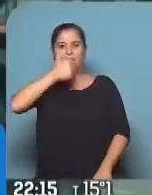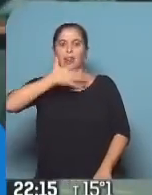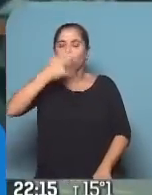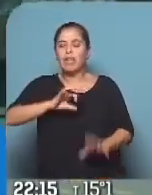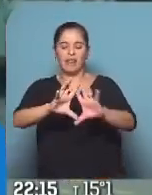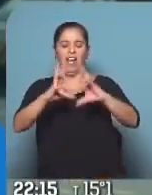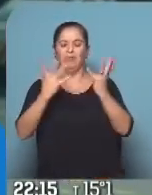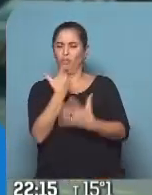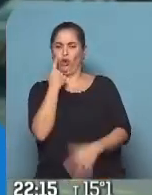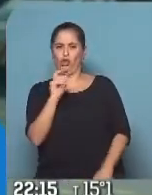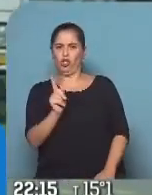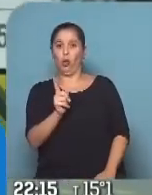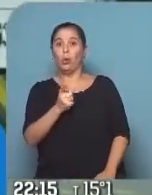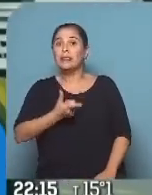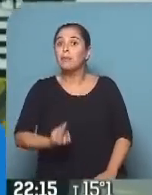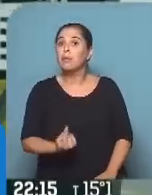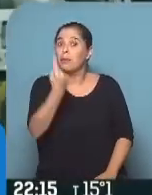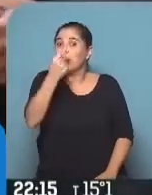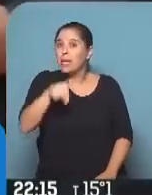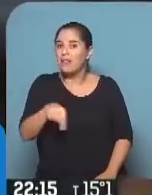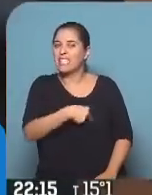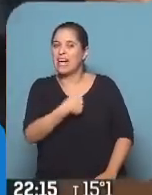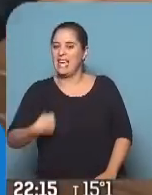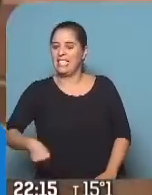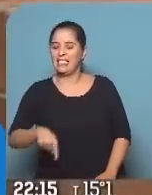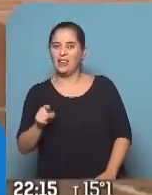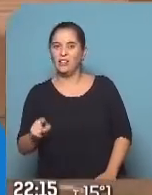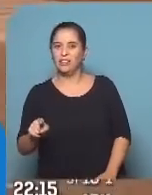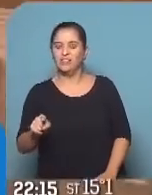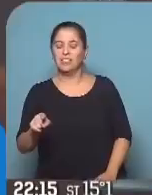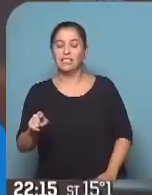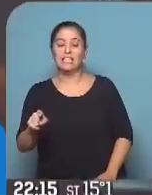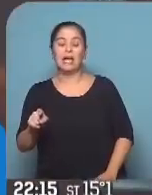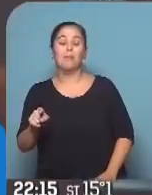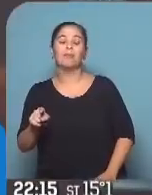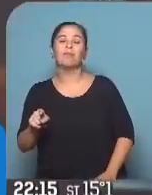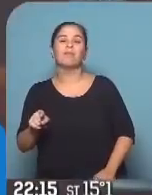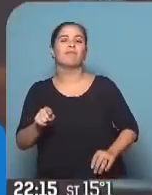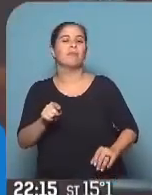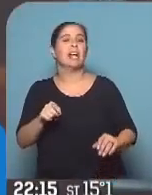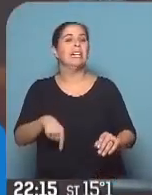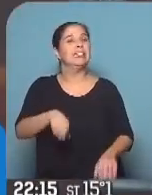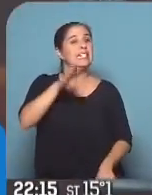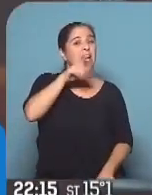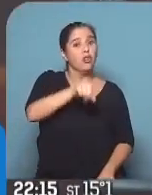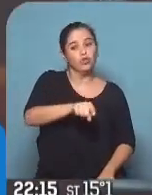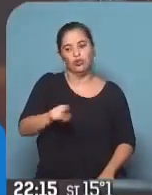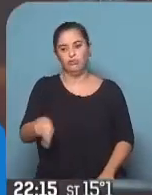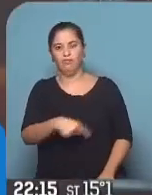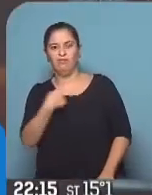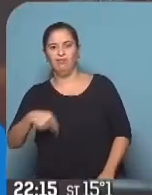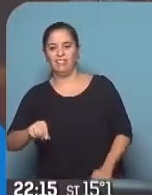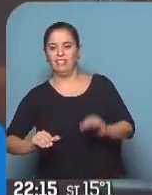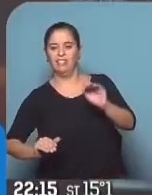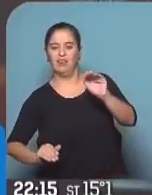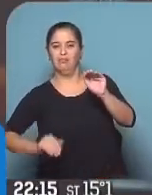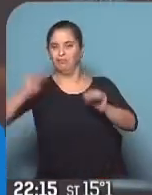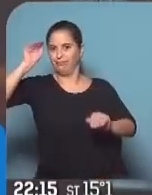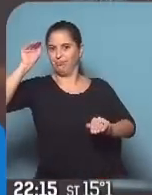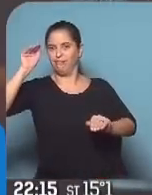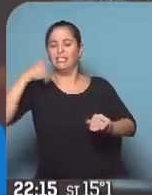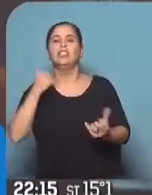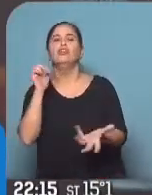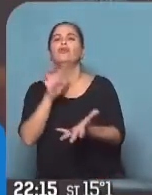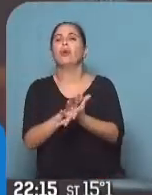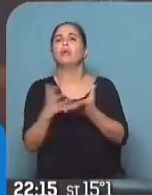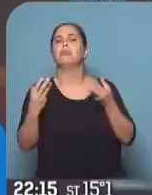mundial, que es que por primera vez China pasó a Estados Unidos en cuanto a la cantidad de patentes registradas en la organización internacional que se encarga